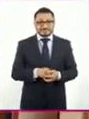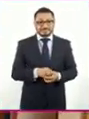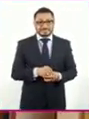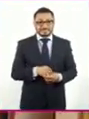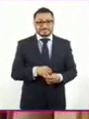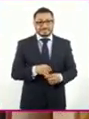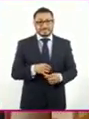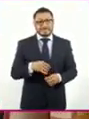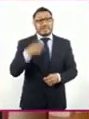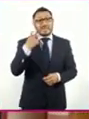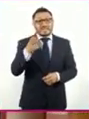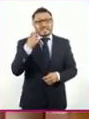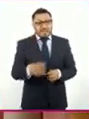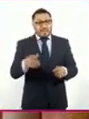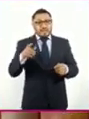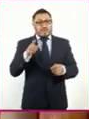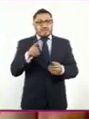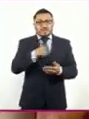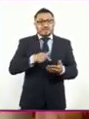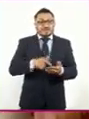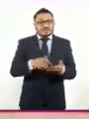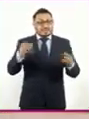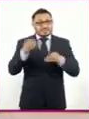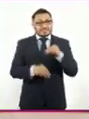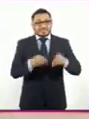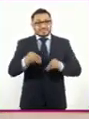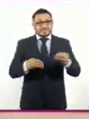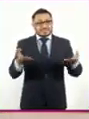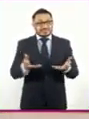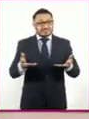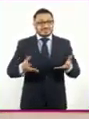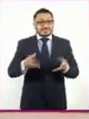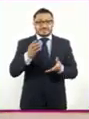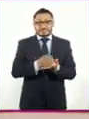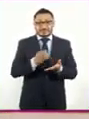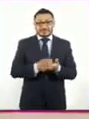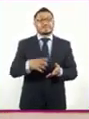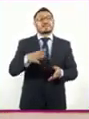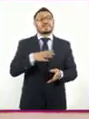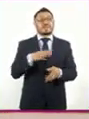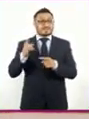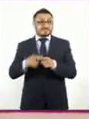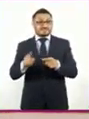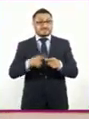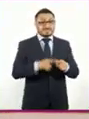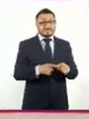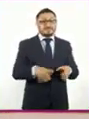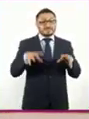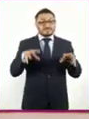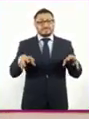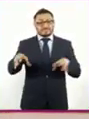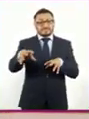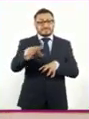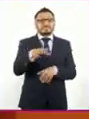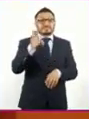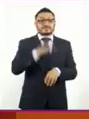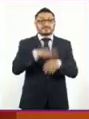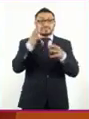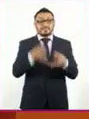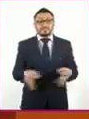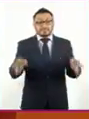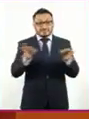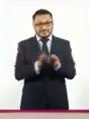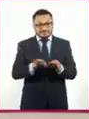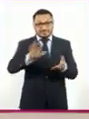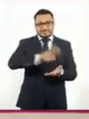que es donde se elaboran los cuadernos. Ahí hay diferentes áreas. Una de las más importantes es la